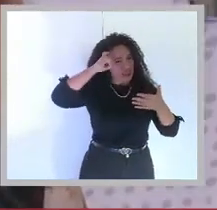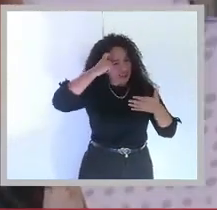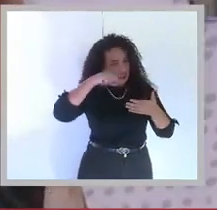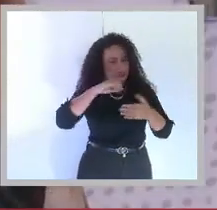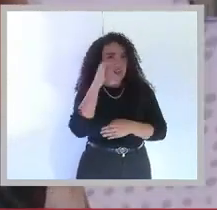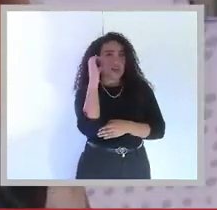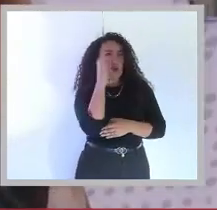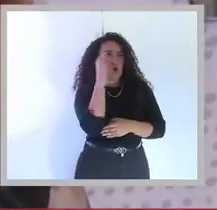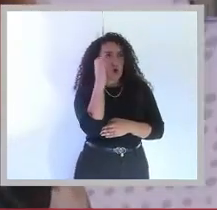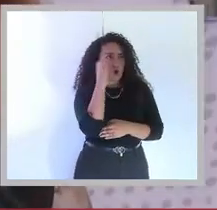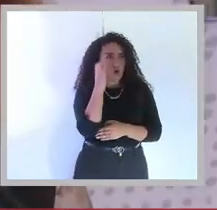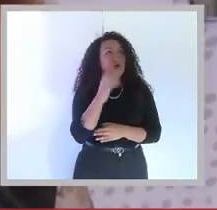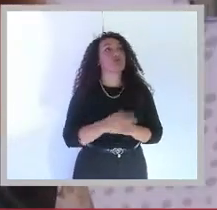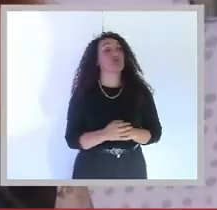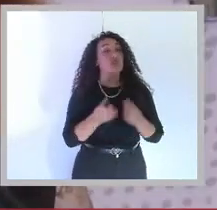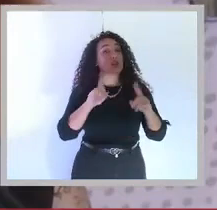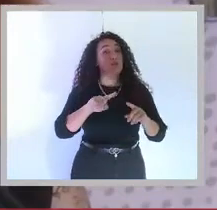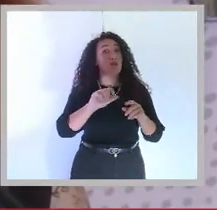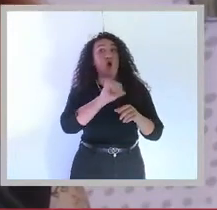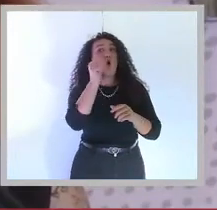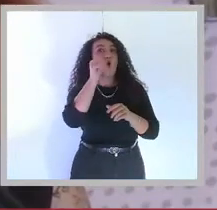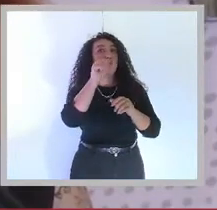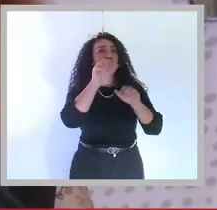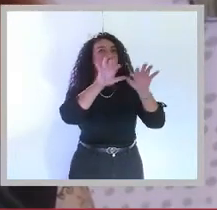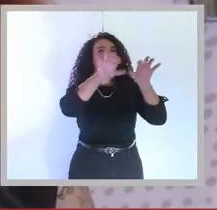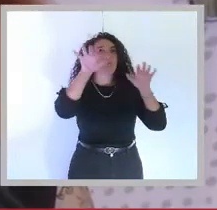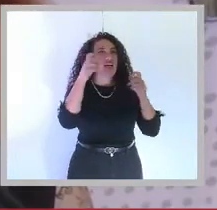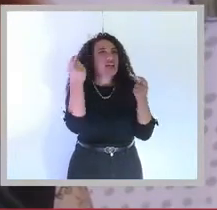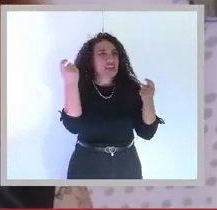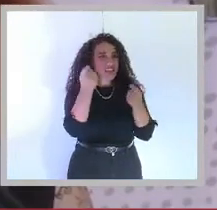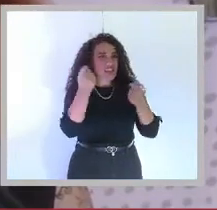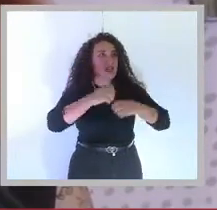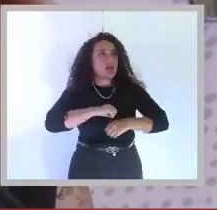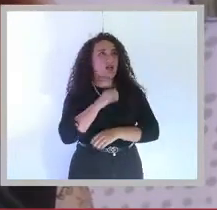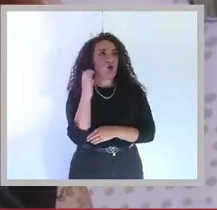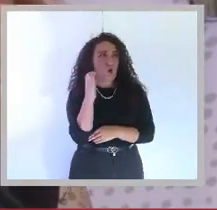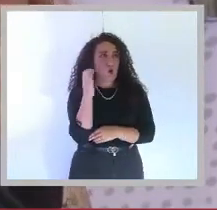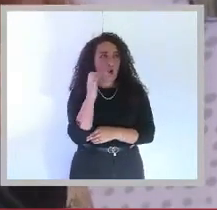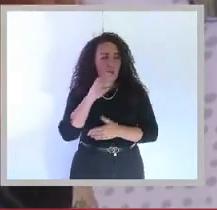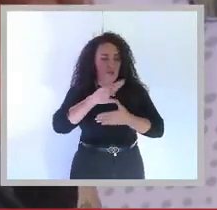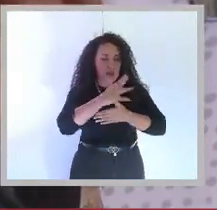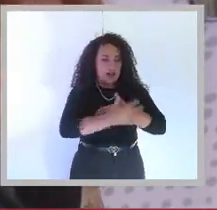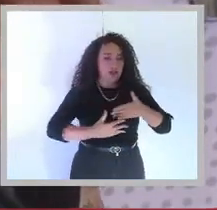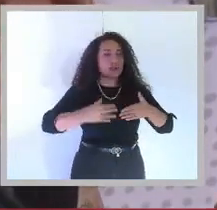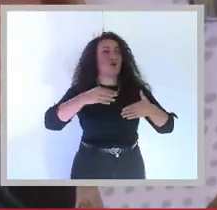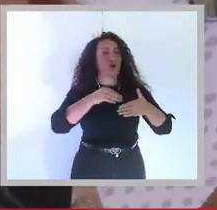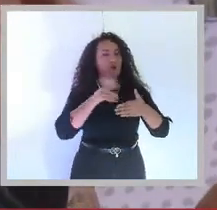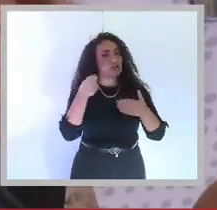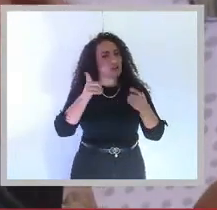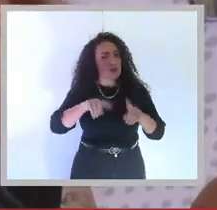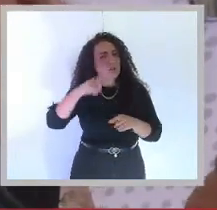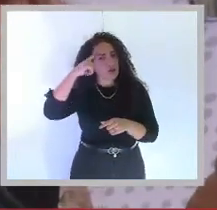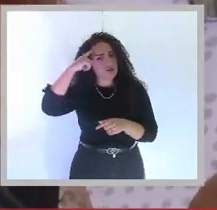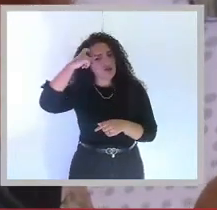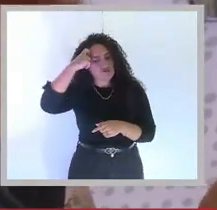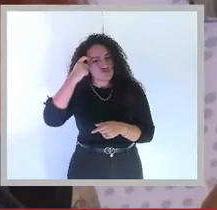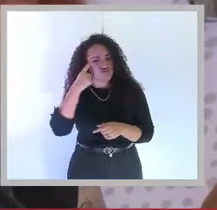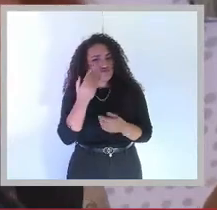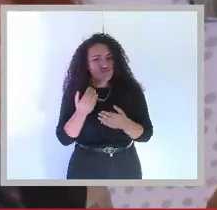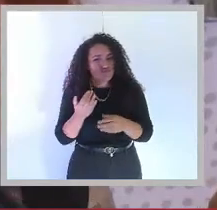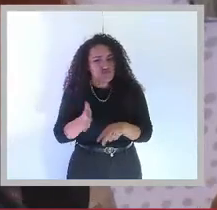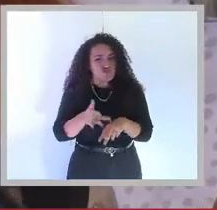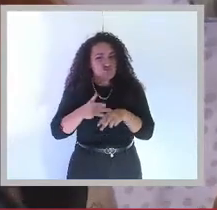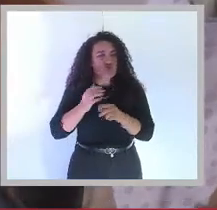retos transfronterizos que comparte Colombia con otros países de la región. Esperamos que a través